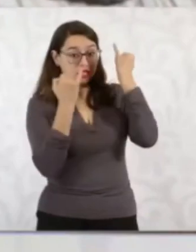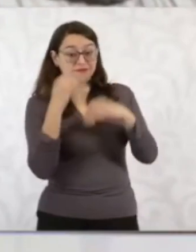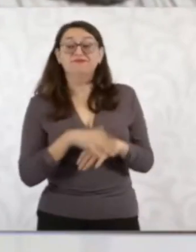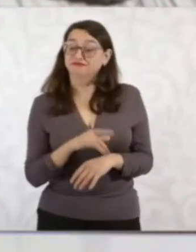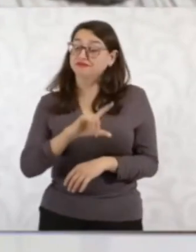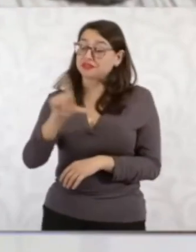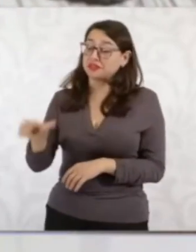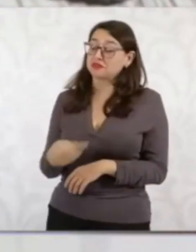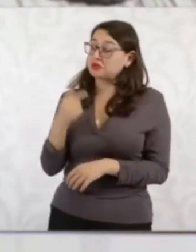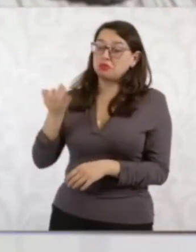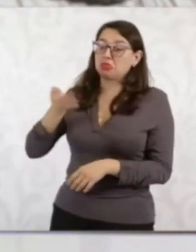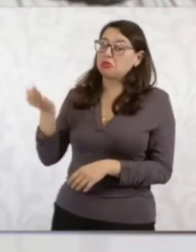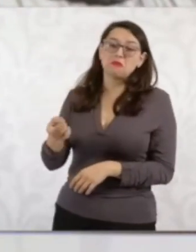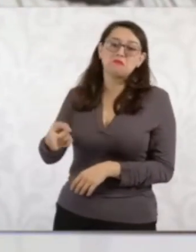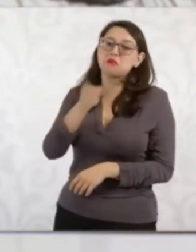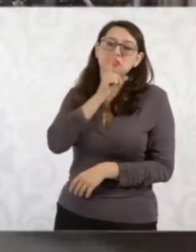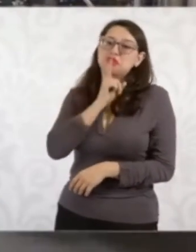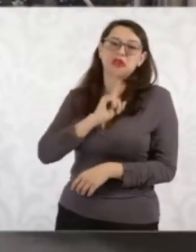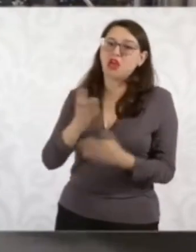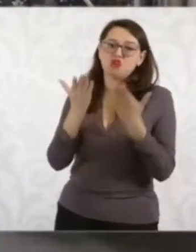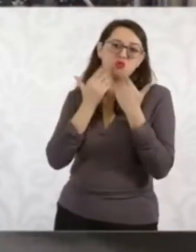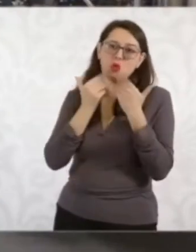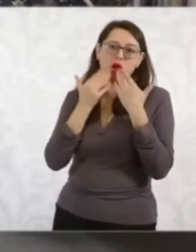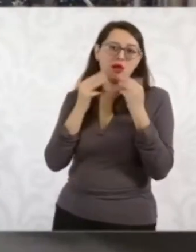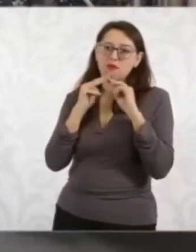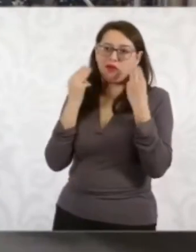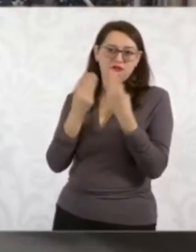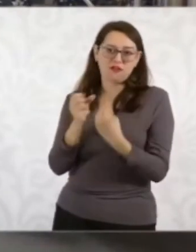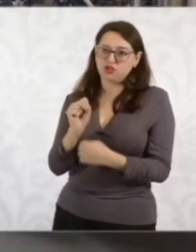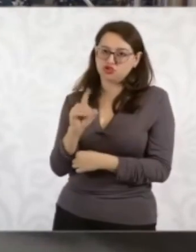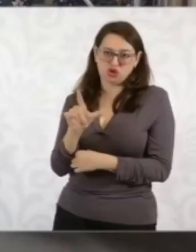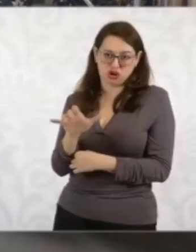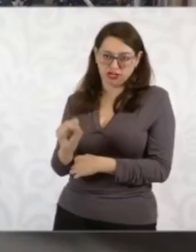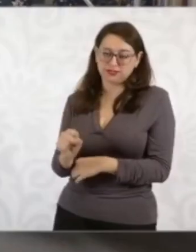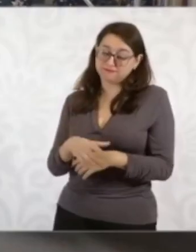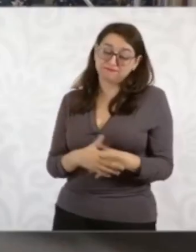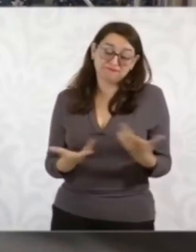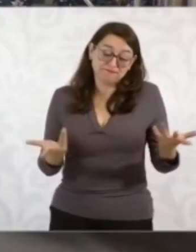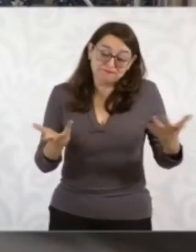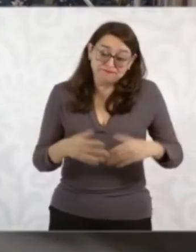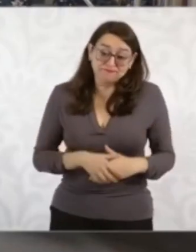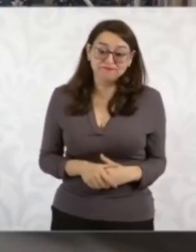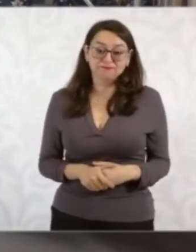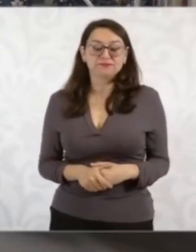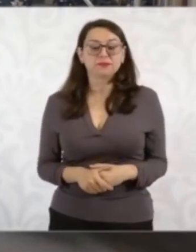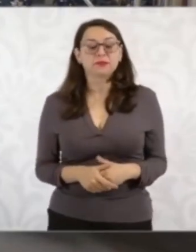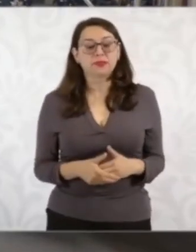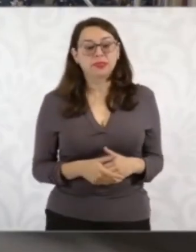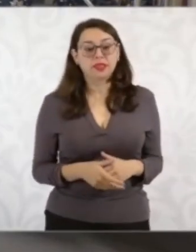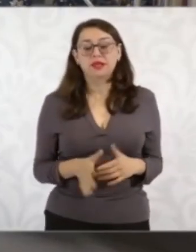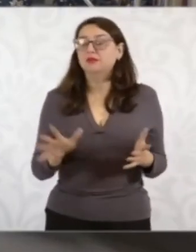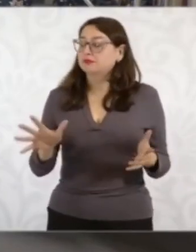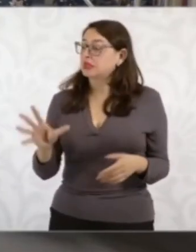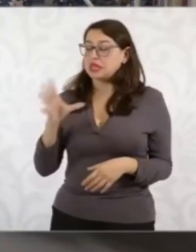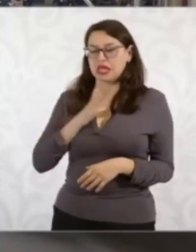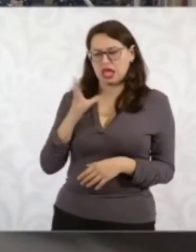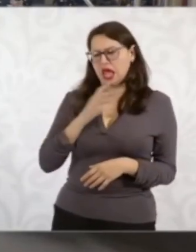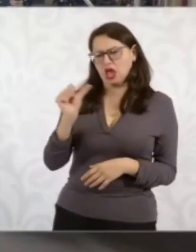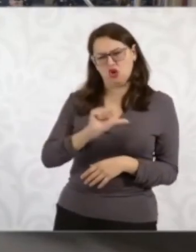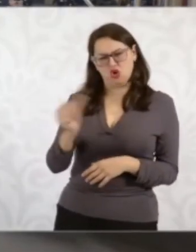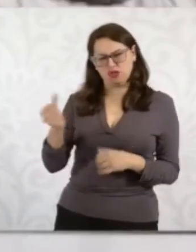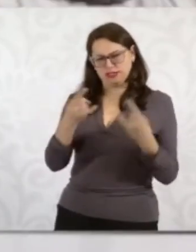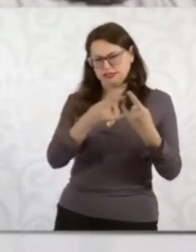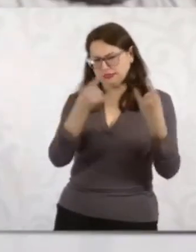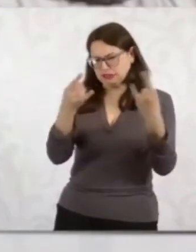ellos mismos, así es. Así es. Presidenta, volviendo al tema de las armas, me gustaría preguntar al secretario de Relaciones… Y hay muchos otros casos que